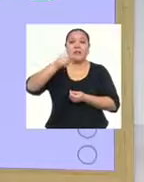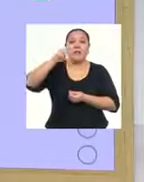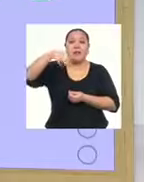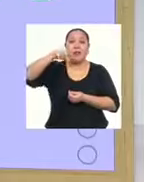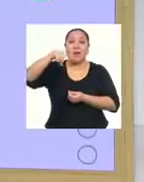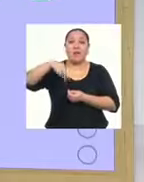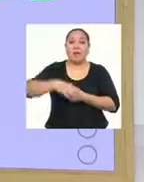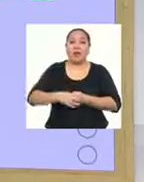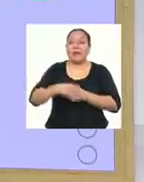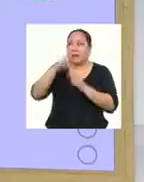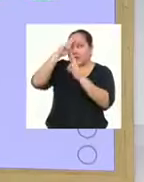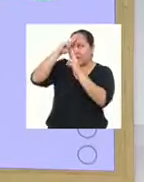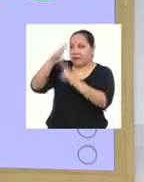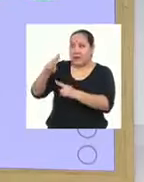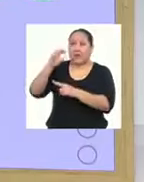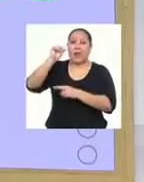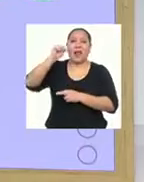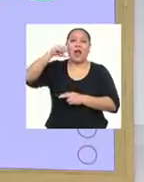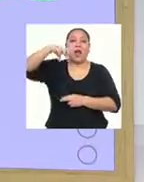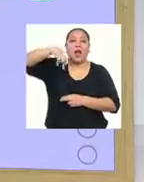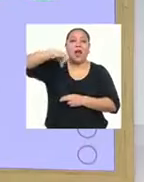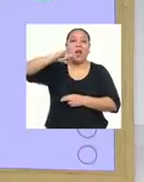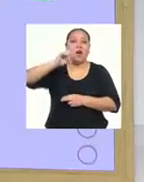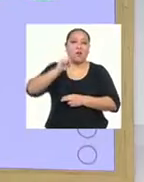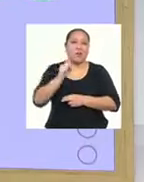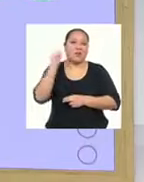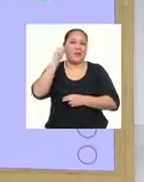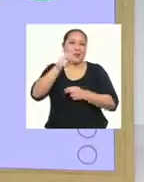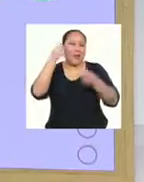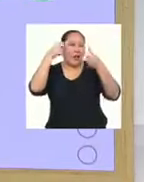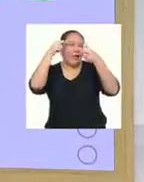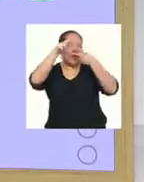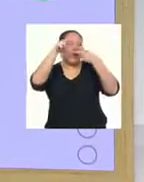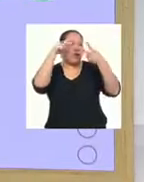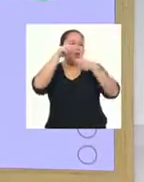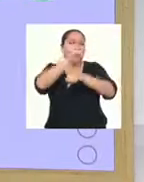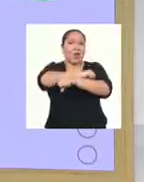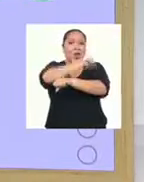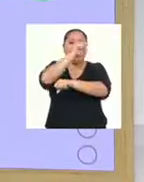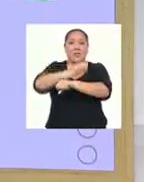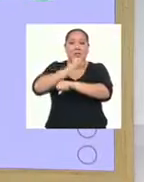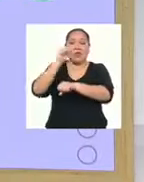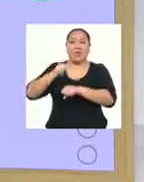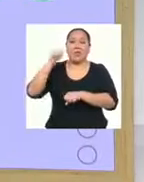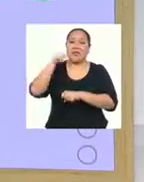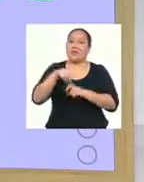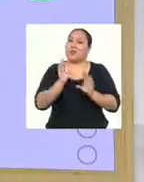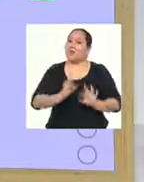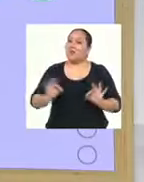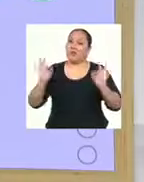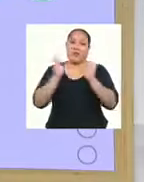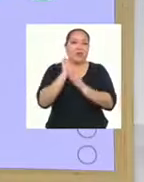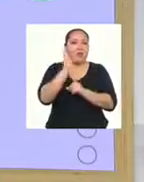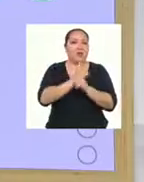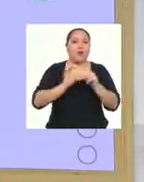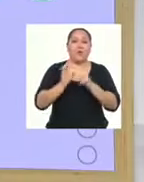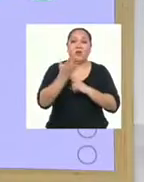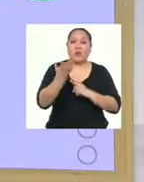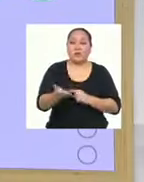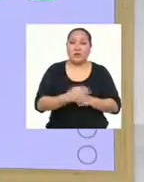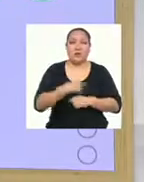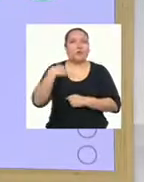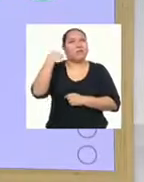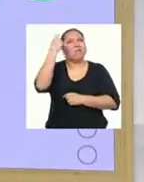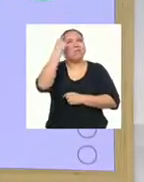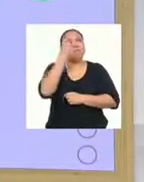apus. ¡Claro! Esa es la cosmovisión andina que es muy importante en nuestra cultura. Y eso